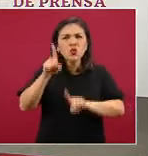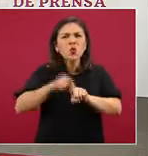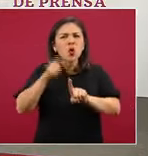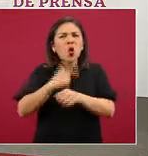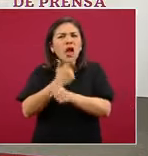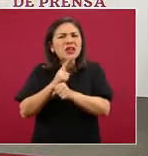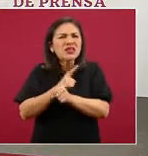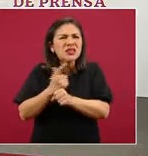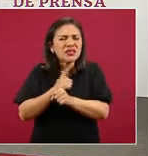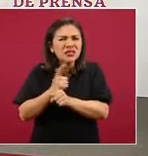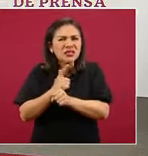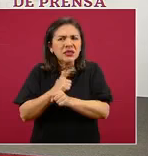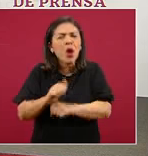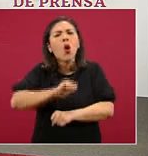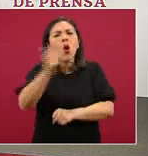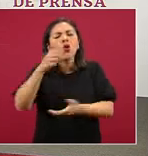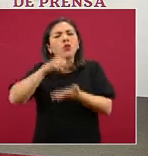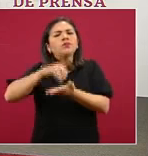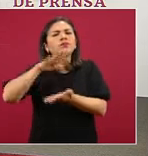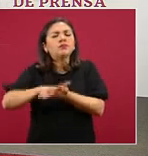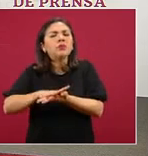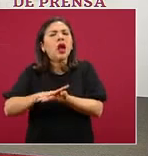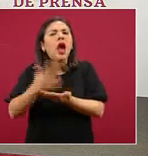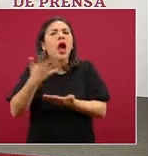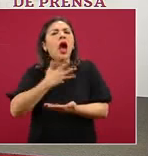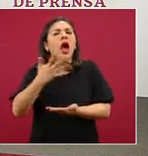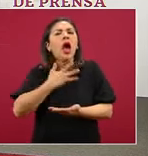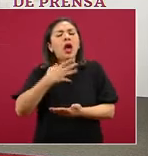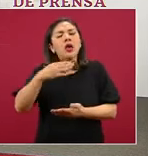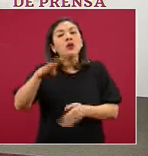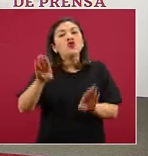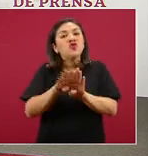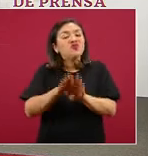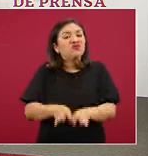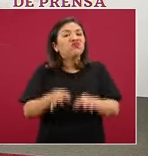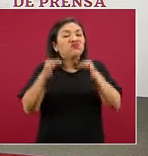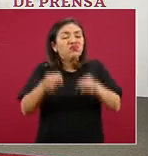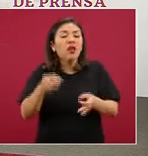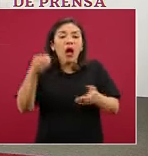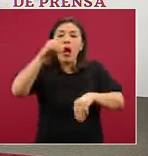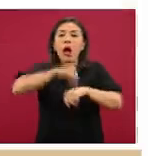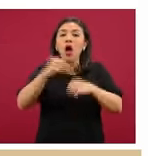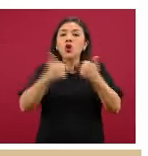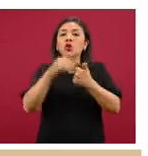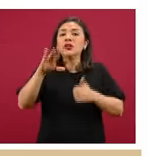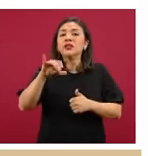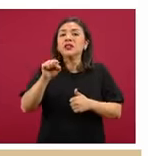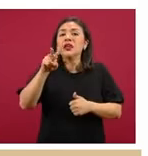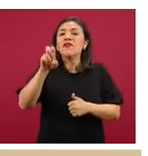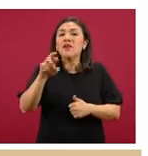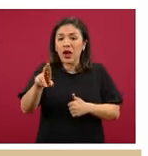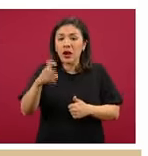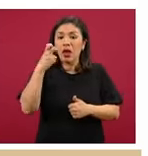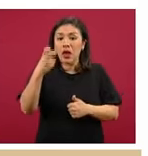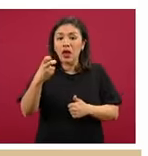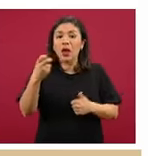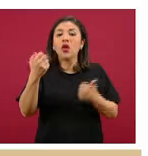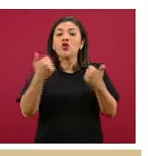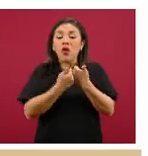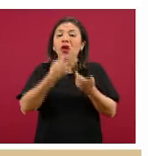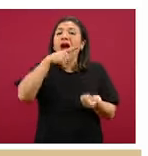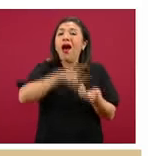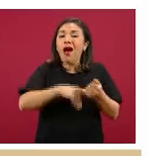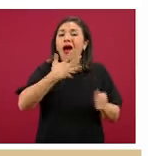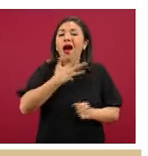color gris, con lo registrado como confirmado en el CISBER, confirmado por infección por el